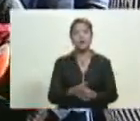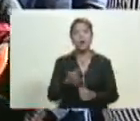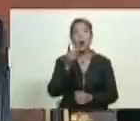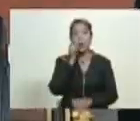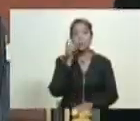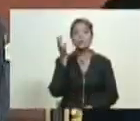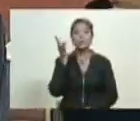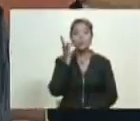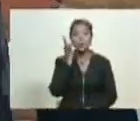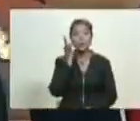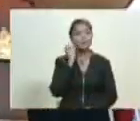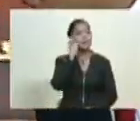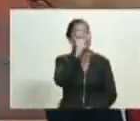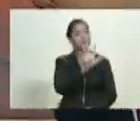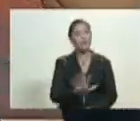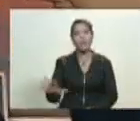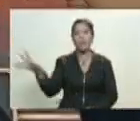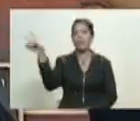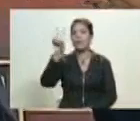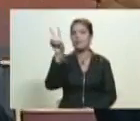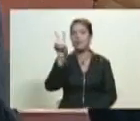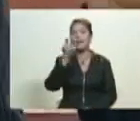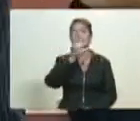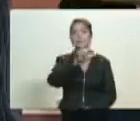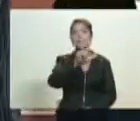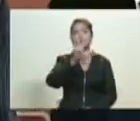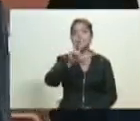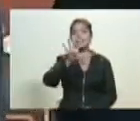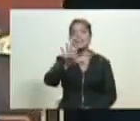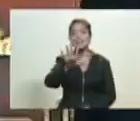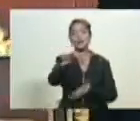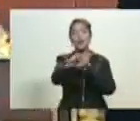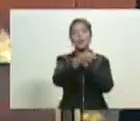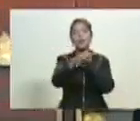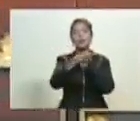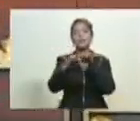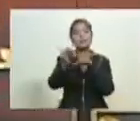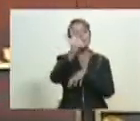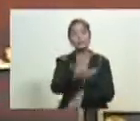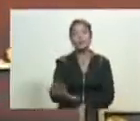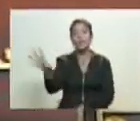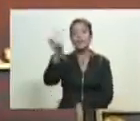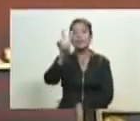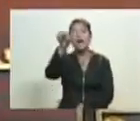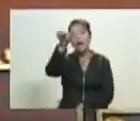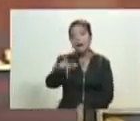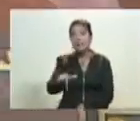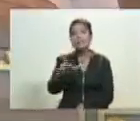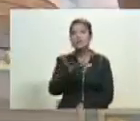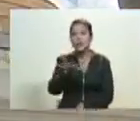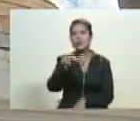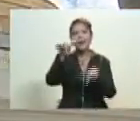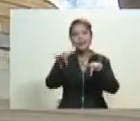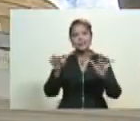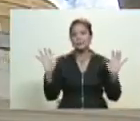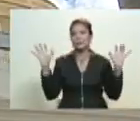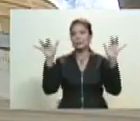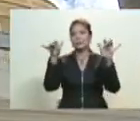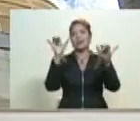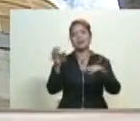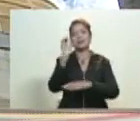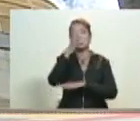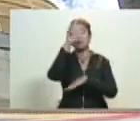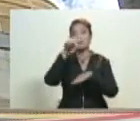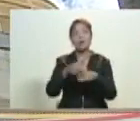mujeres y hombres de toda Venezuela. Los 335 municipios de Venezuela están aquí en este salón elíptico.